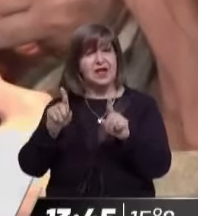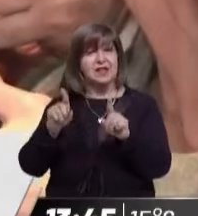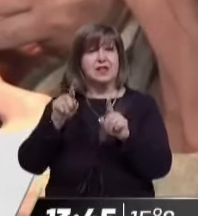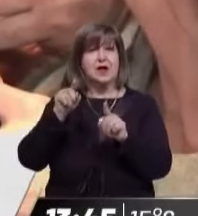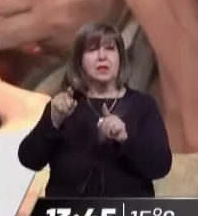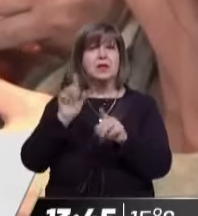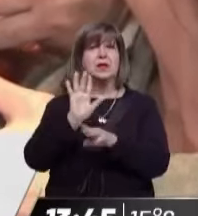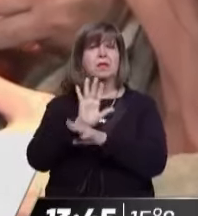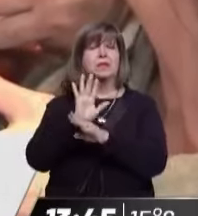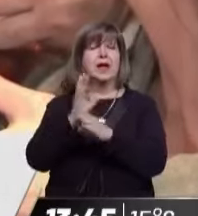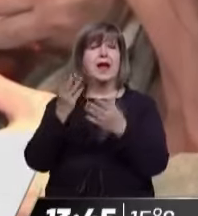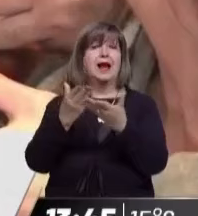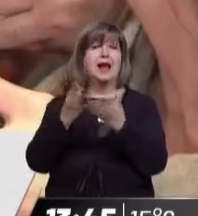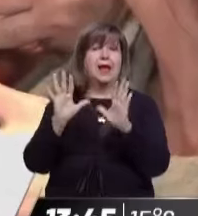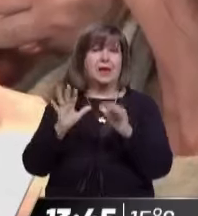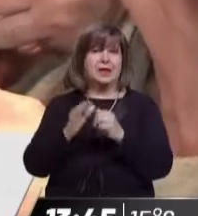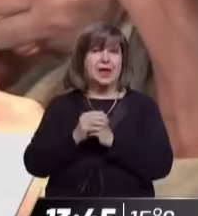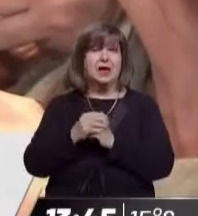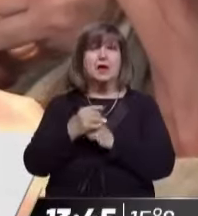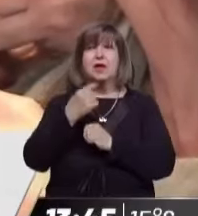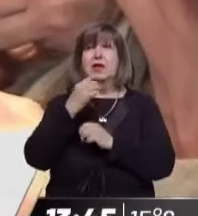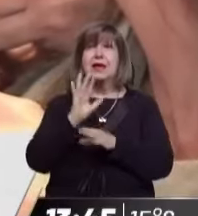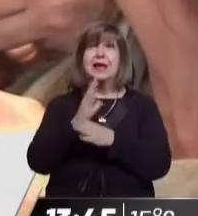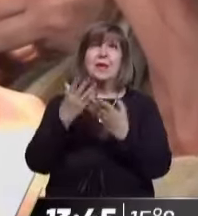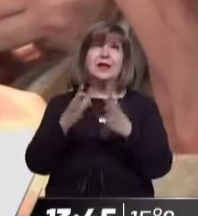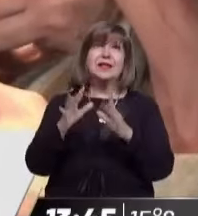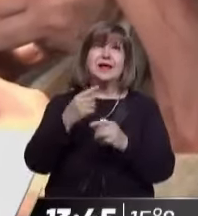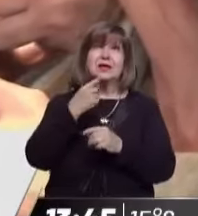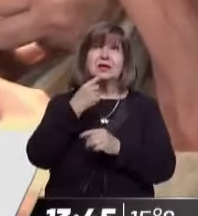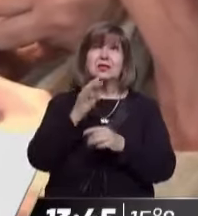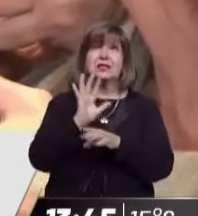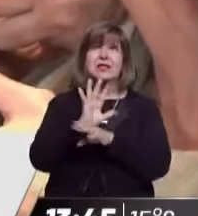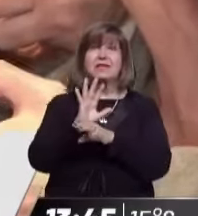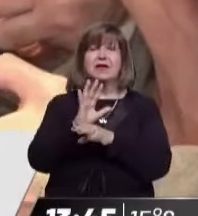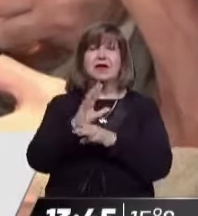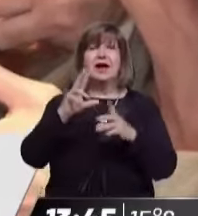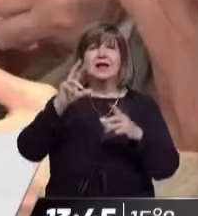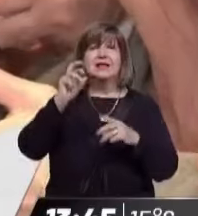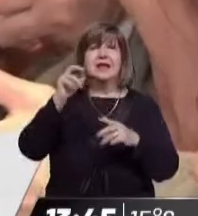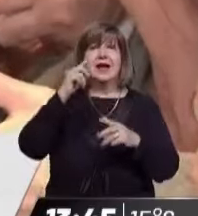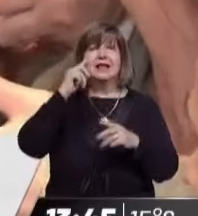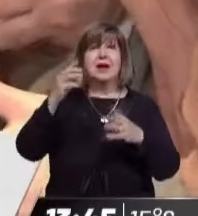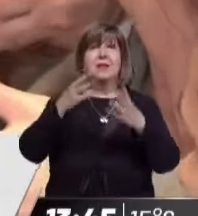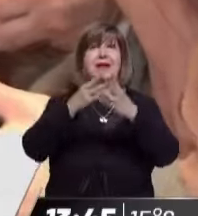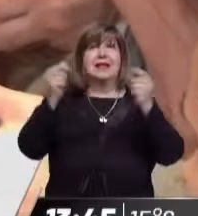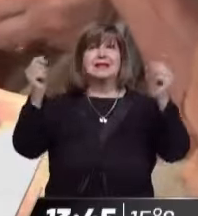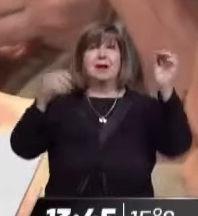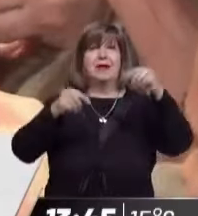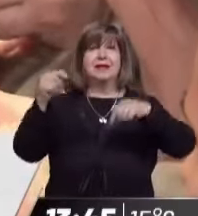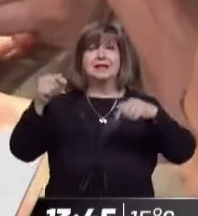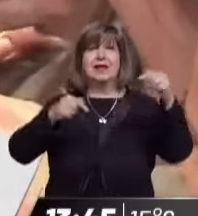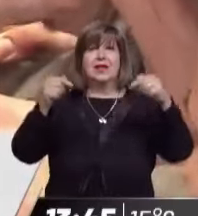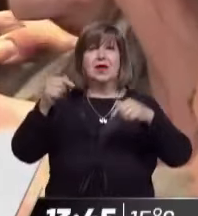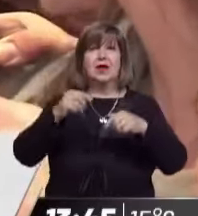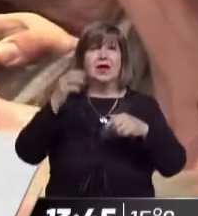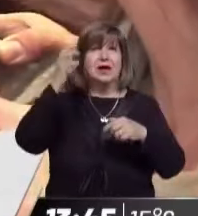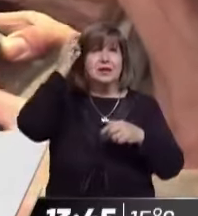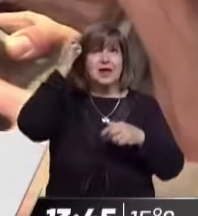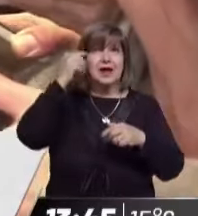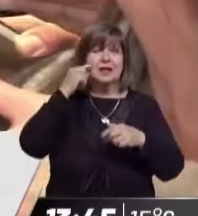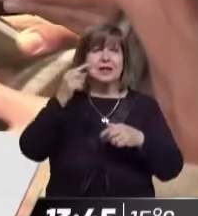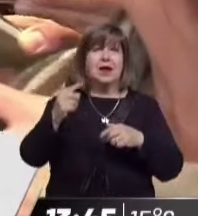la libertad. La libertad no es decir, hay 30.000 desaparecidos y el que habla en contra de que son